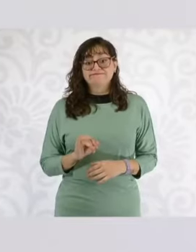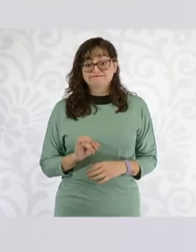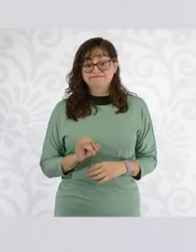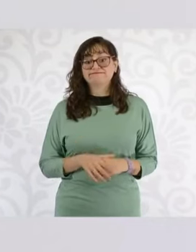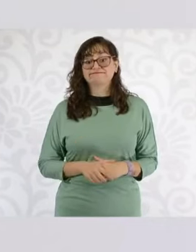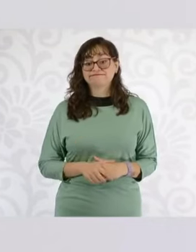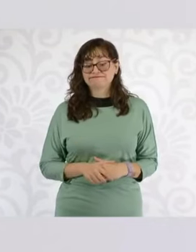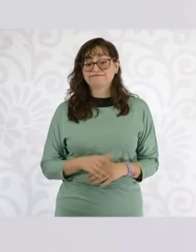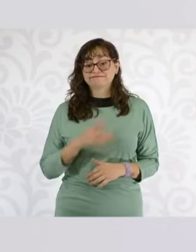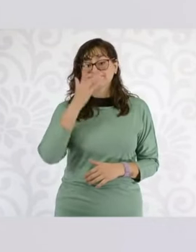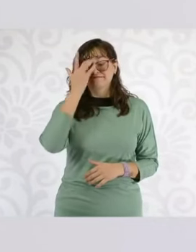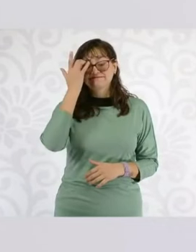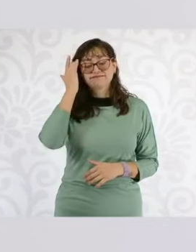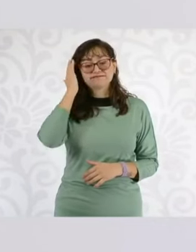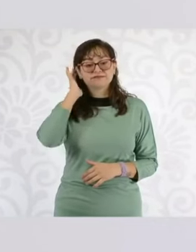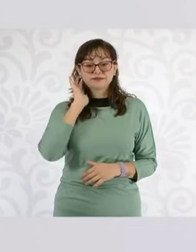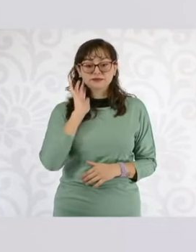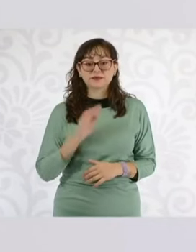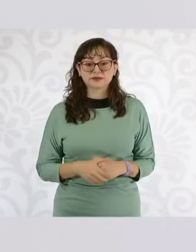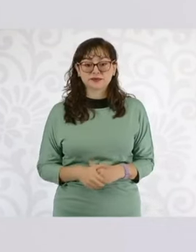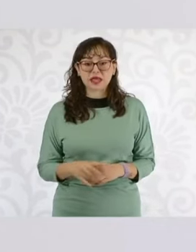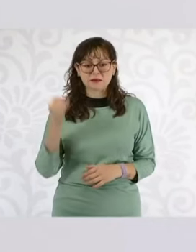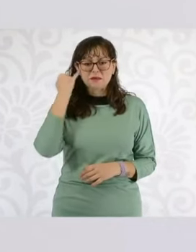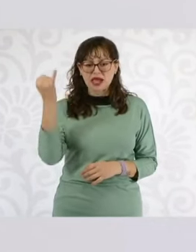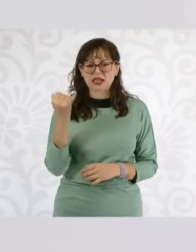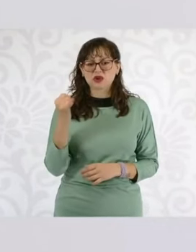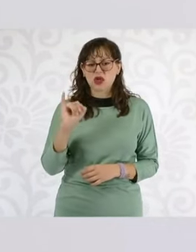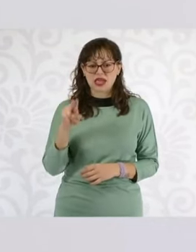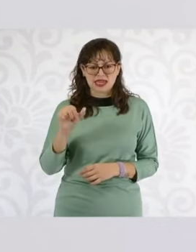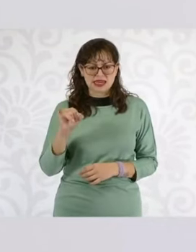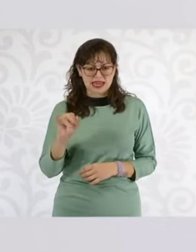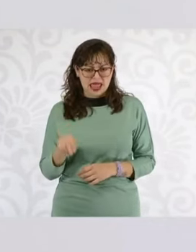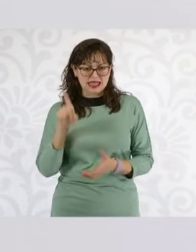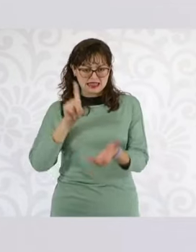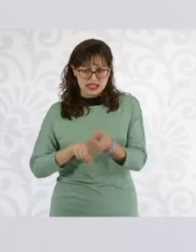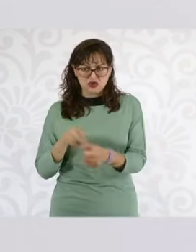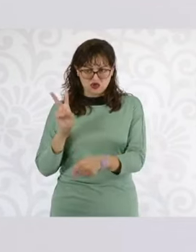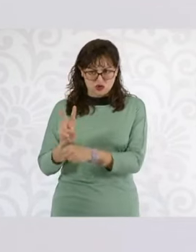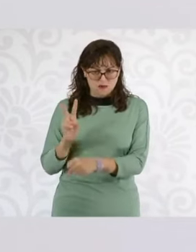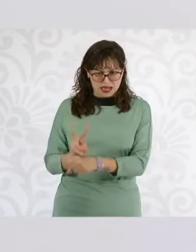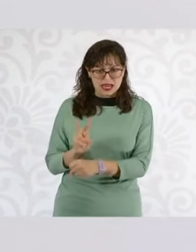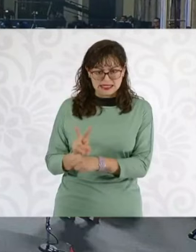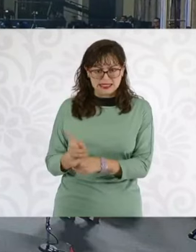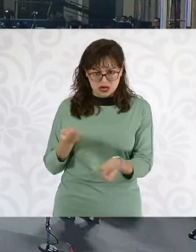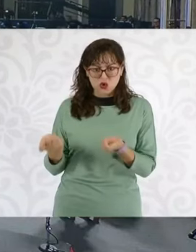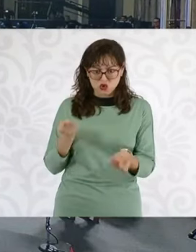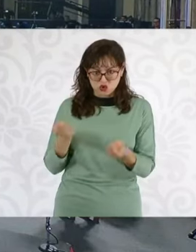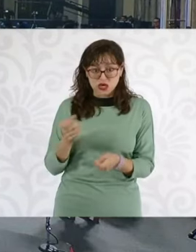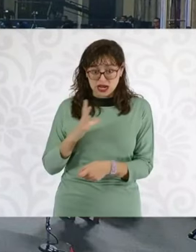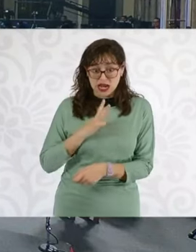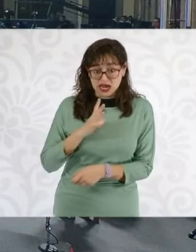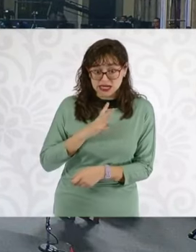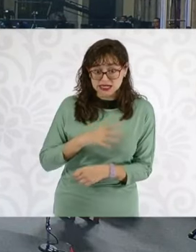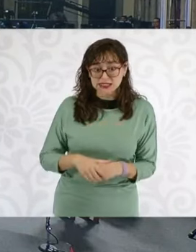Supongo que el INAI tiene su Contraloría Interna, ¿verdad? Sí tiene, pero por su ejemplo… órgano de interno de control se